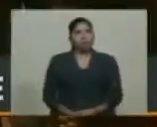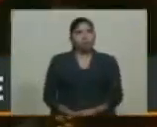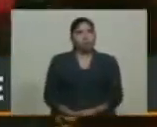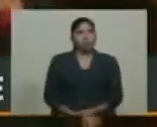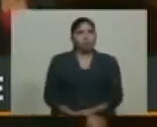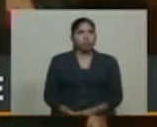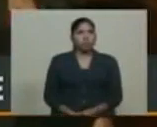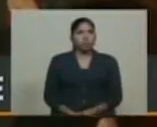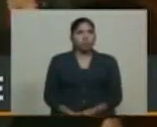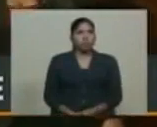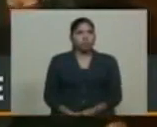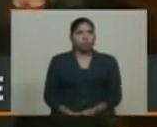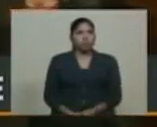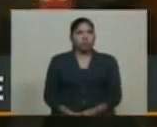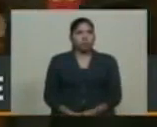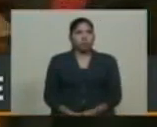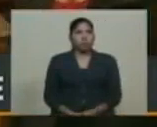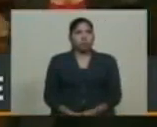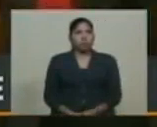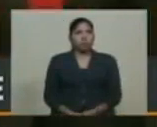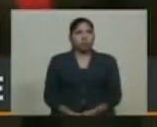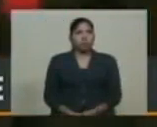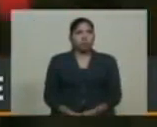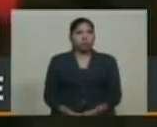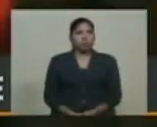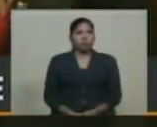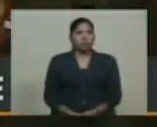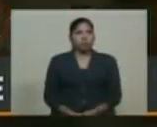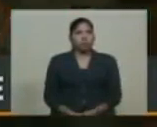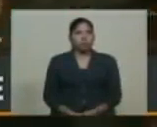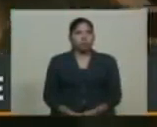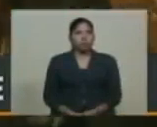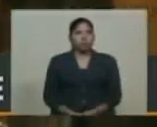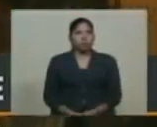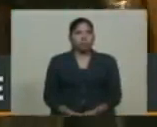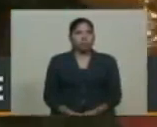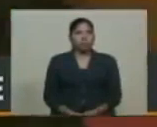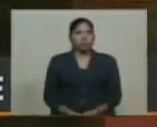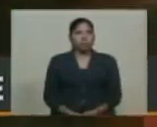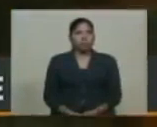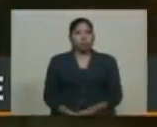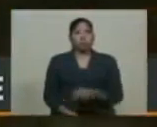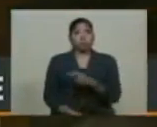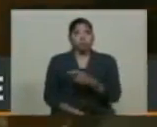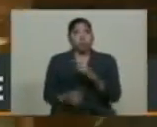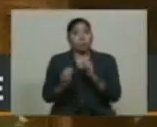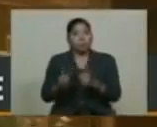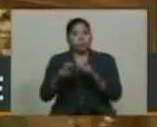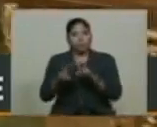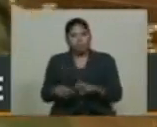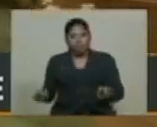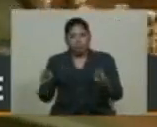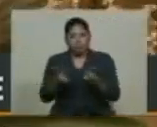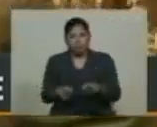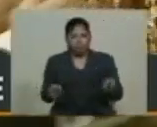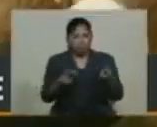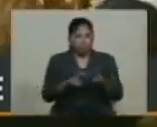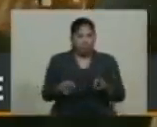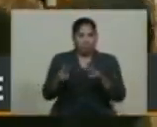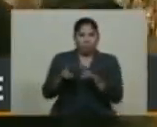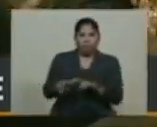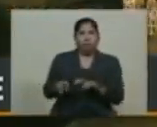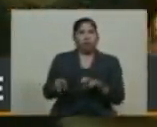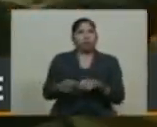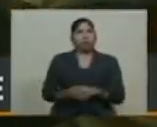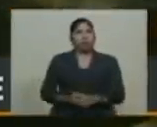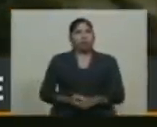presidente de esta instancia, Diosdado Cabello Rondón, pues abrirá una investigación por los planes que está